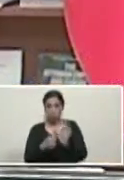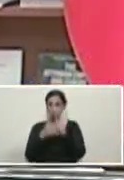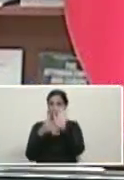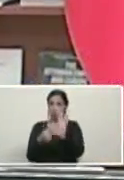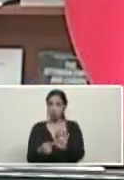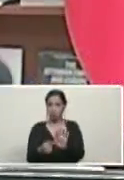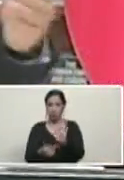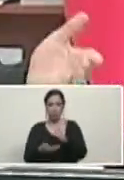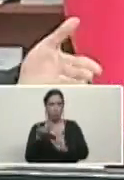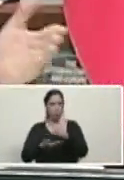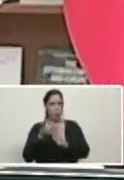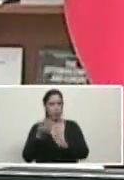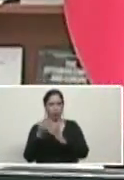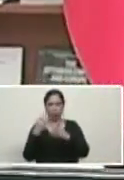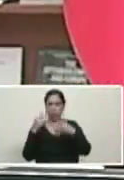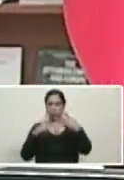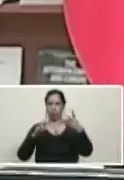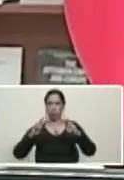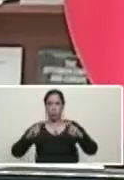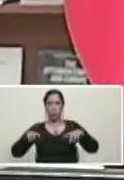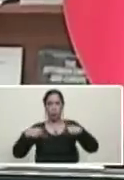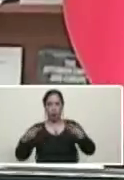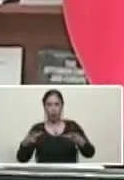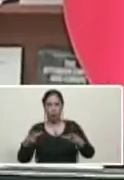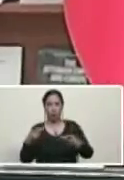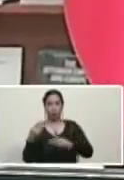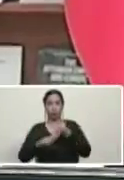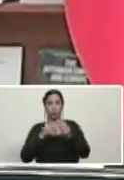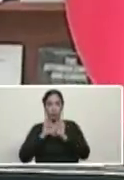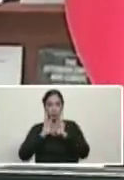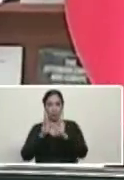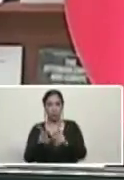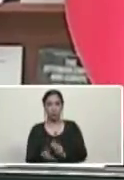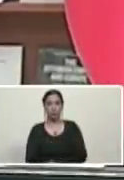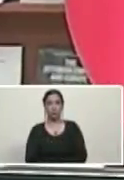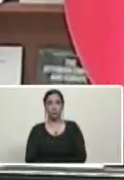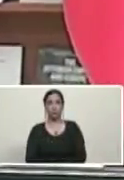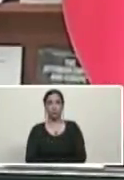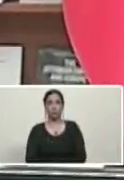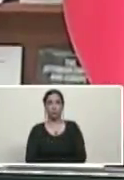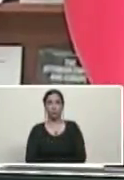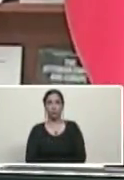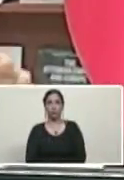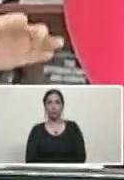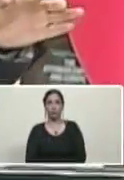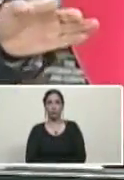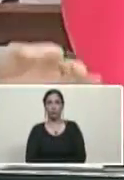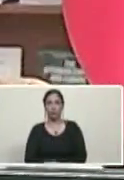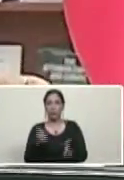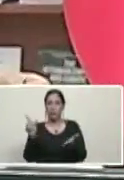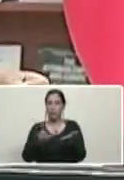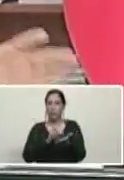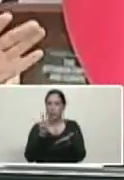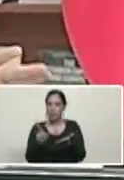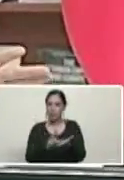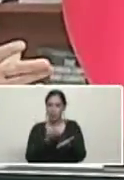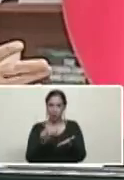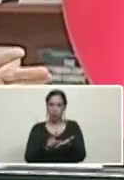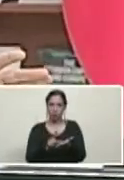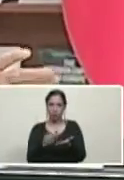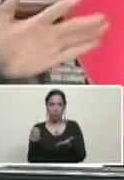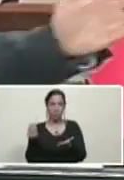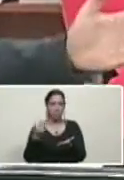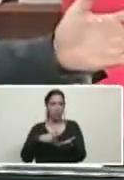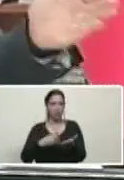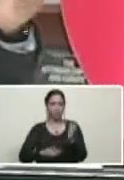importante de novedades, presidente, ya tendremos seguramente ocasión de comentarles. Sencillamente quisiera decirle que tenemos el libro más sabroso de toda la